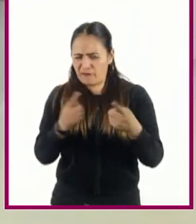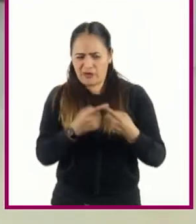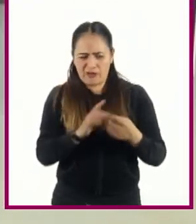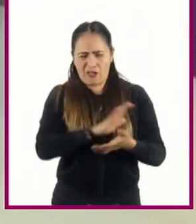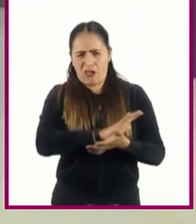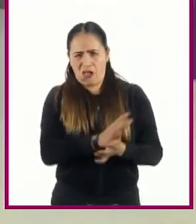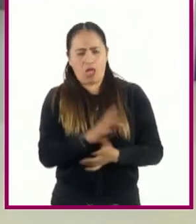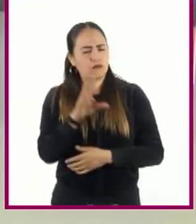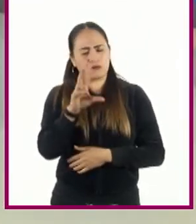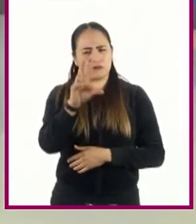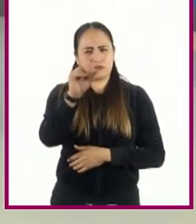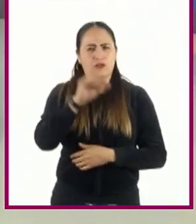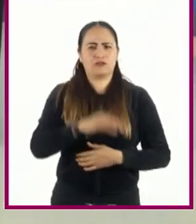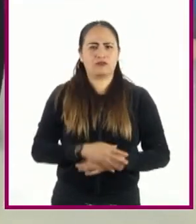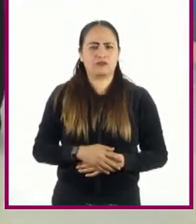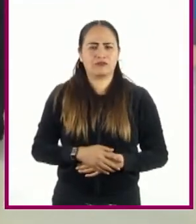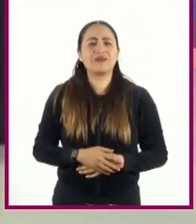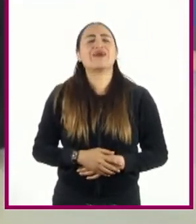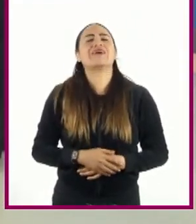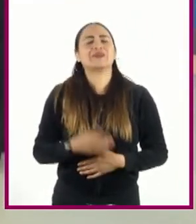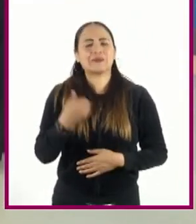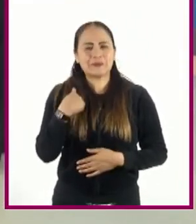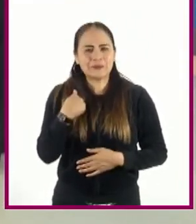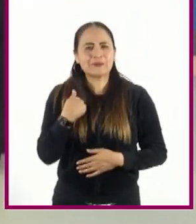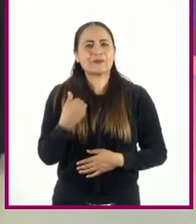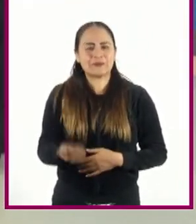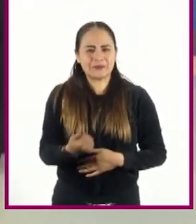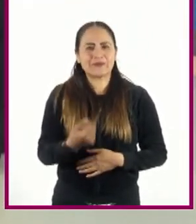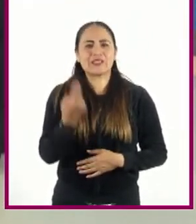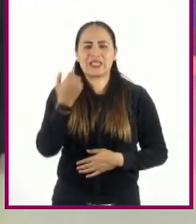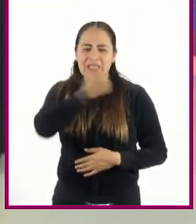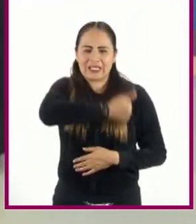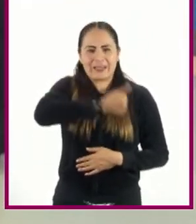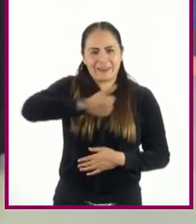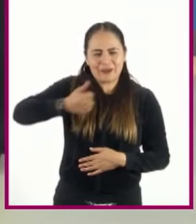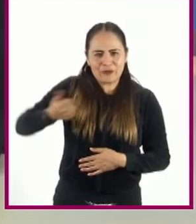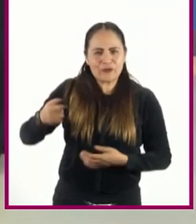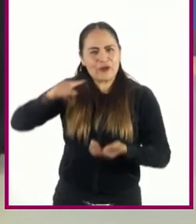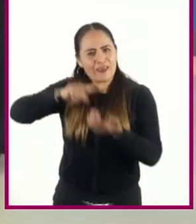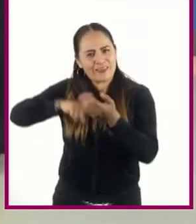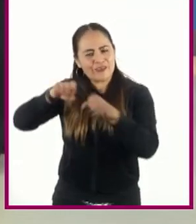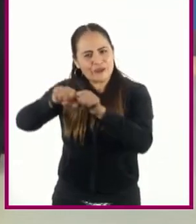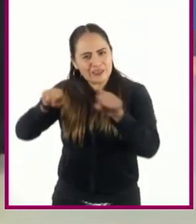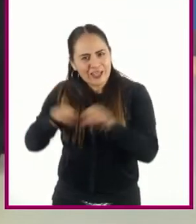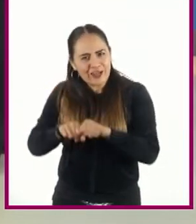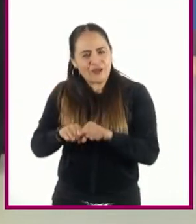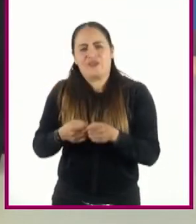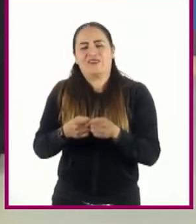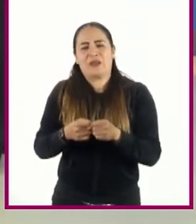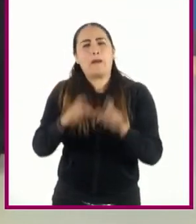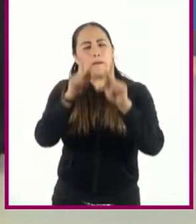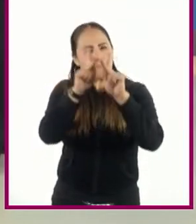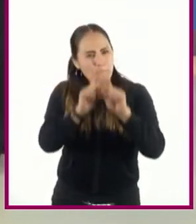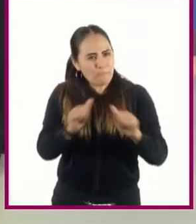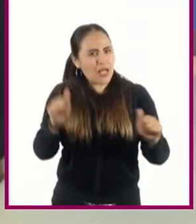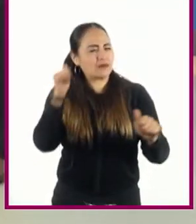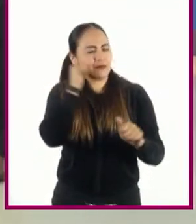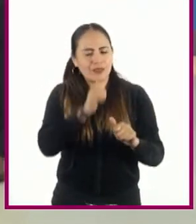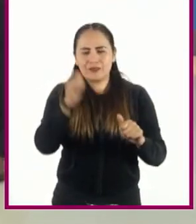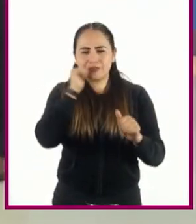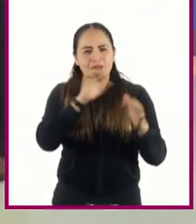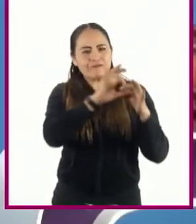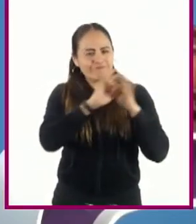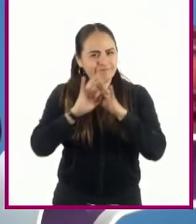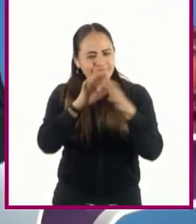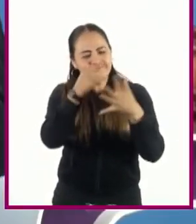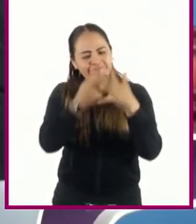Profesor, ya me va quedando bastante claro qué podemos hacer dentro del salón de clases para fomentar la cultura de paz.